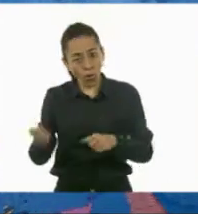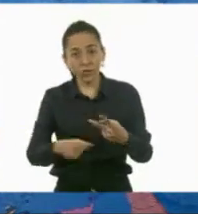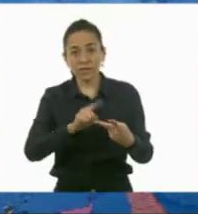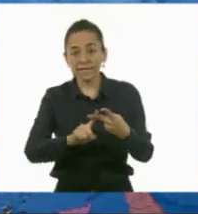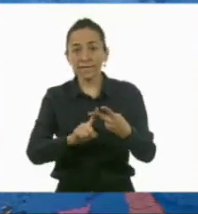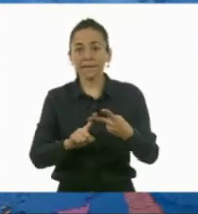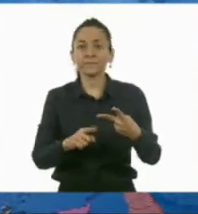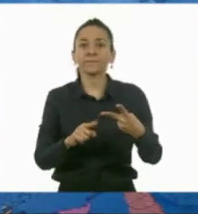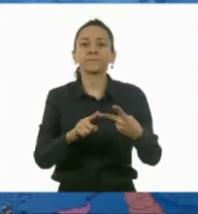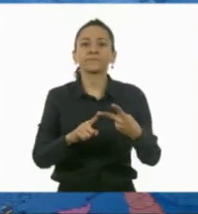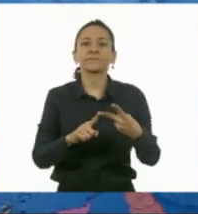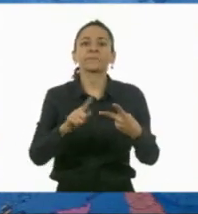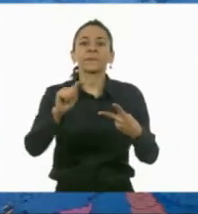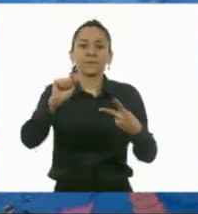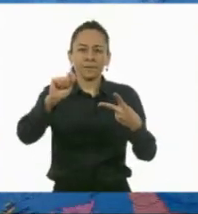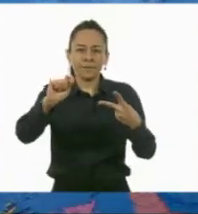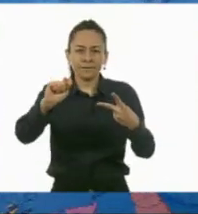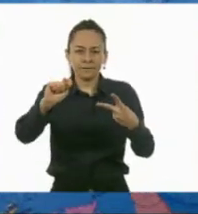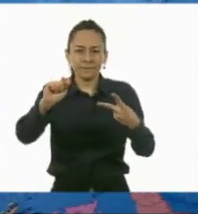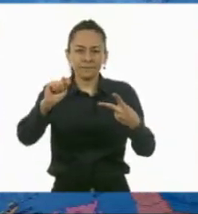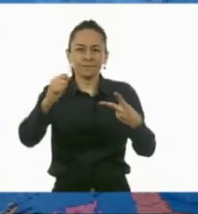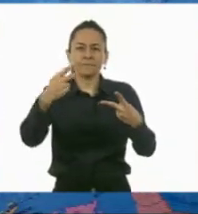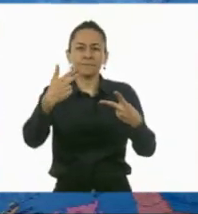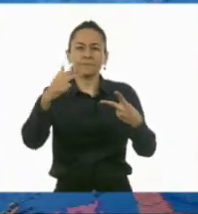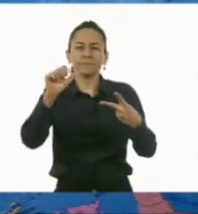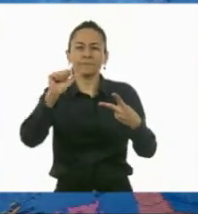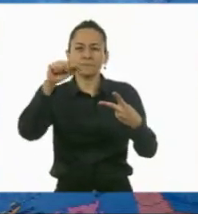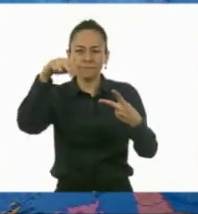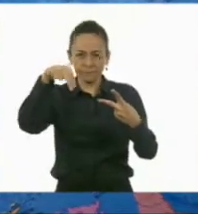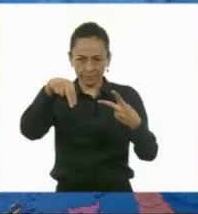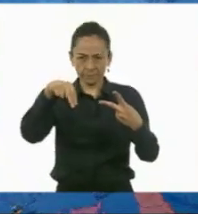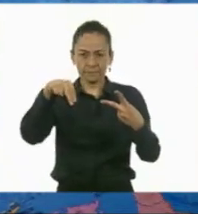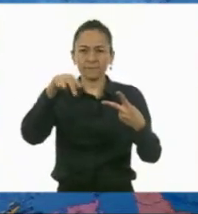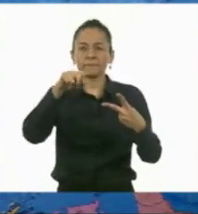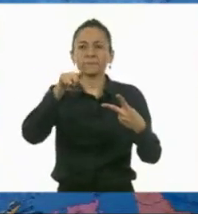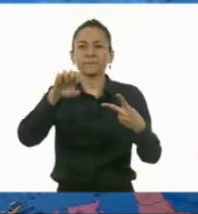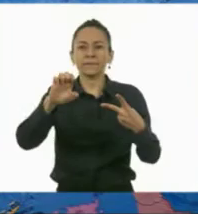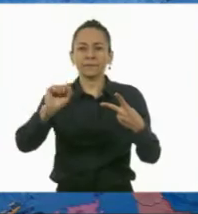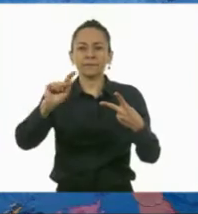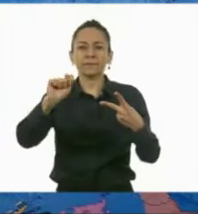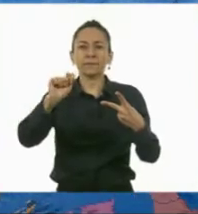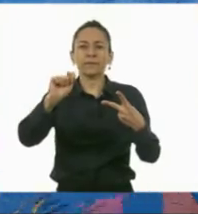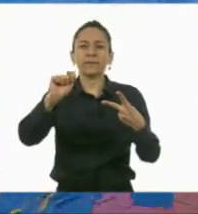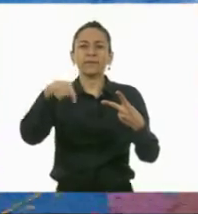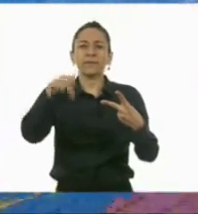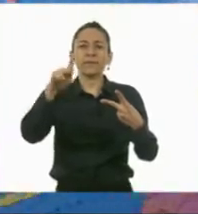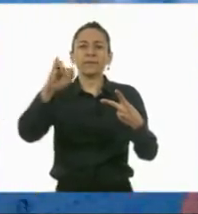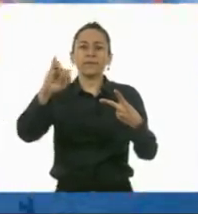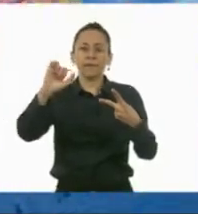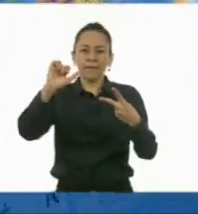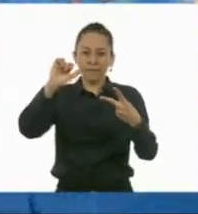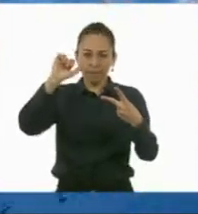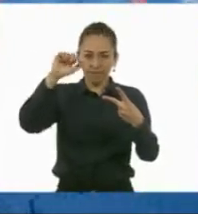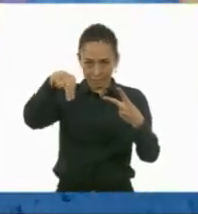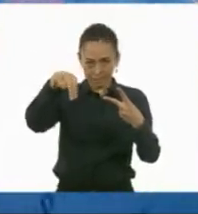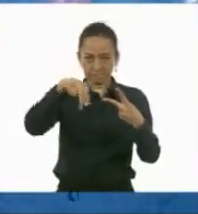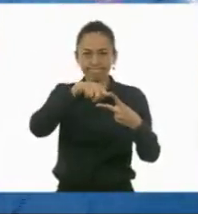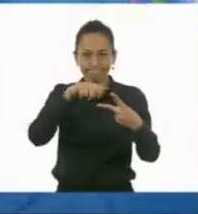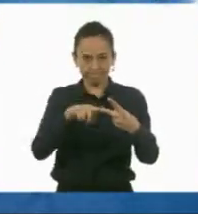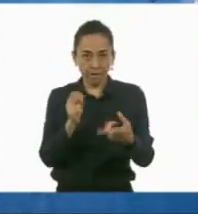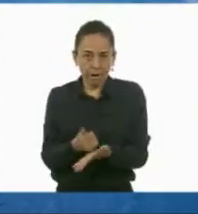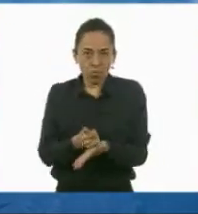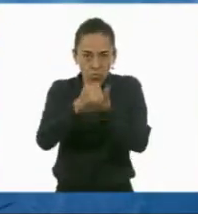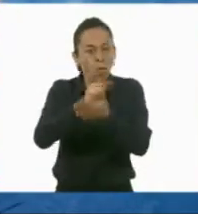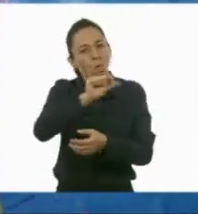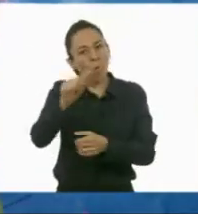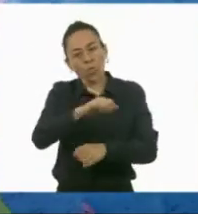costado. Aquí fue donde se empezó a crear la civilización china. Y finalmente, les voy a enseñar el río en